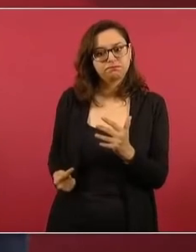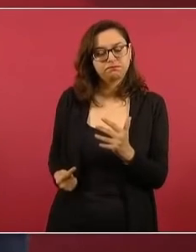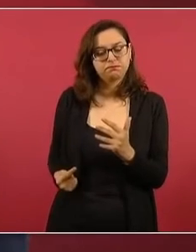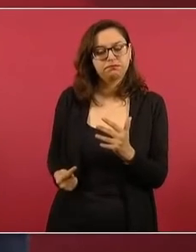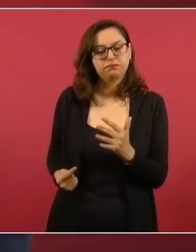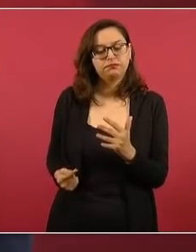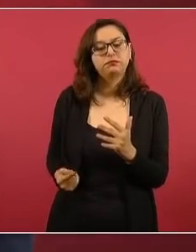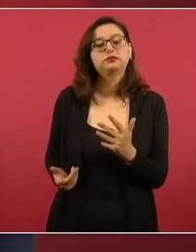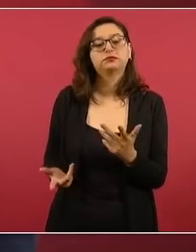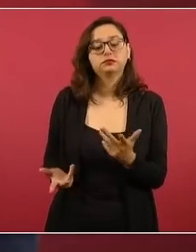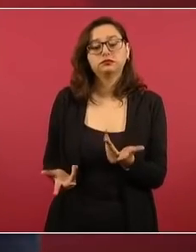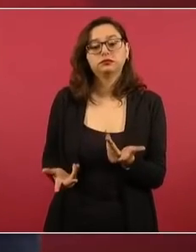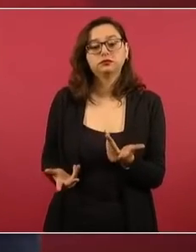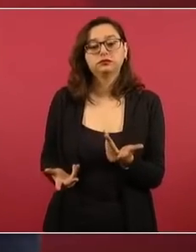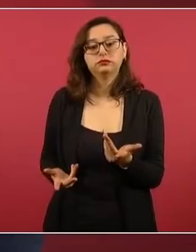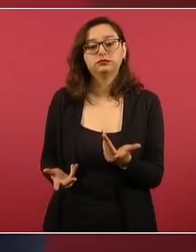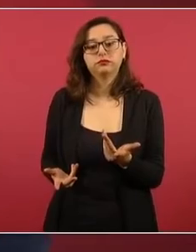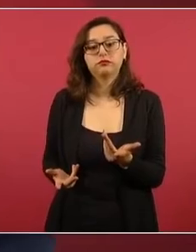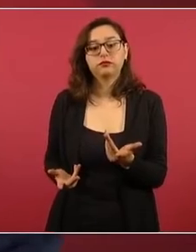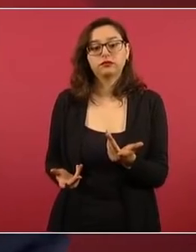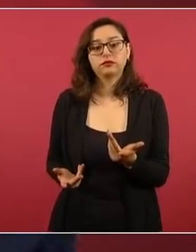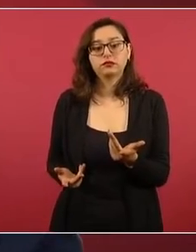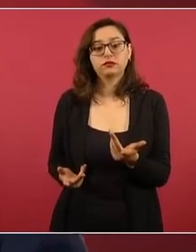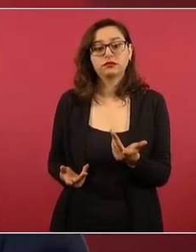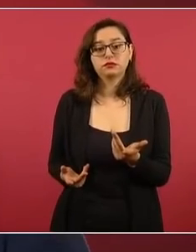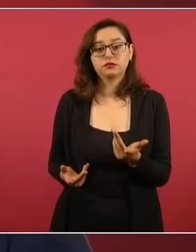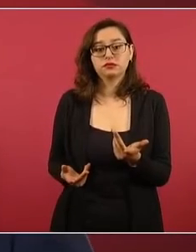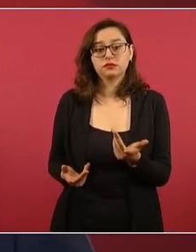que impiden que él pueda